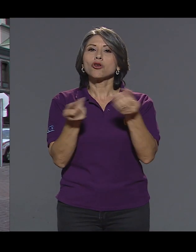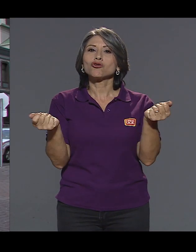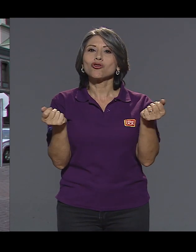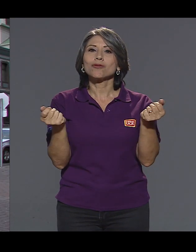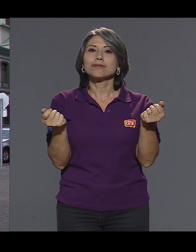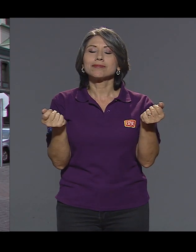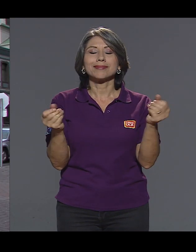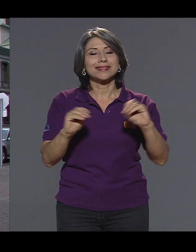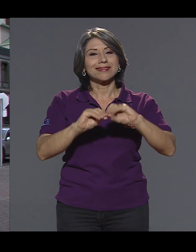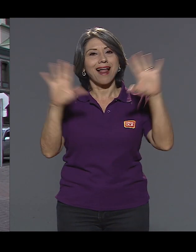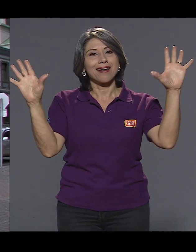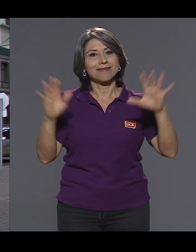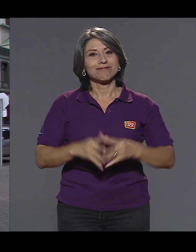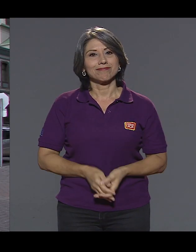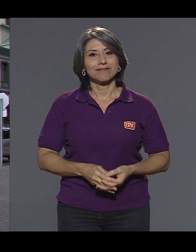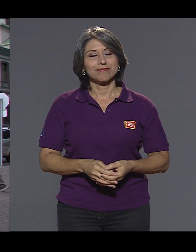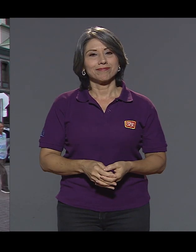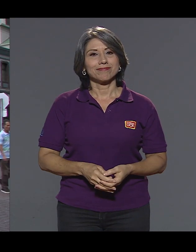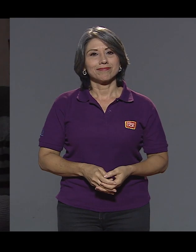más que clara.